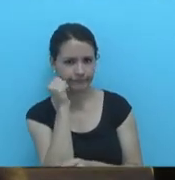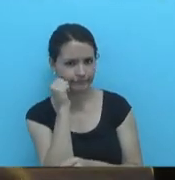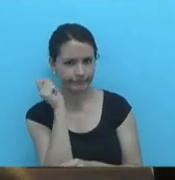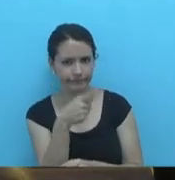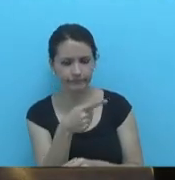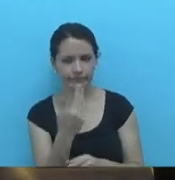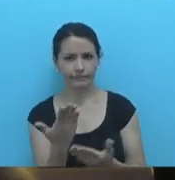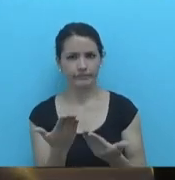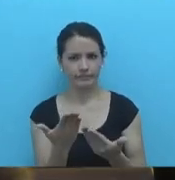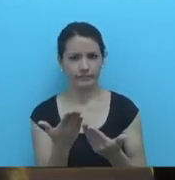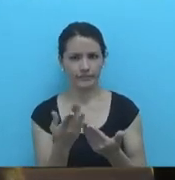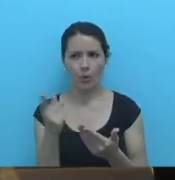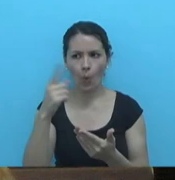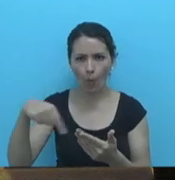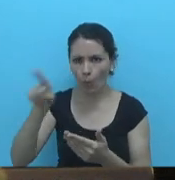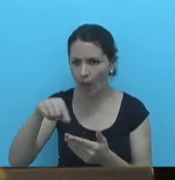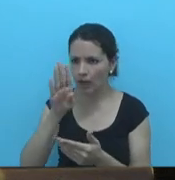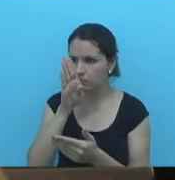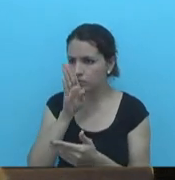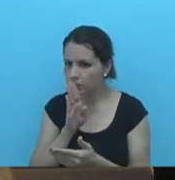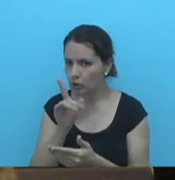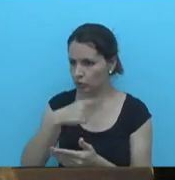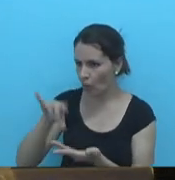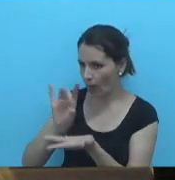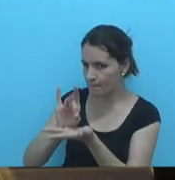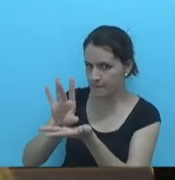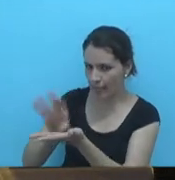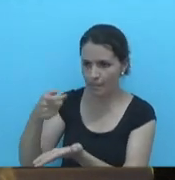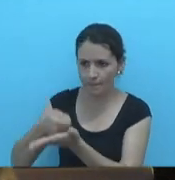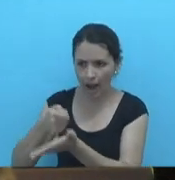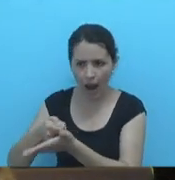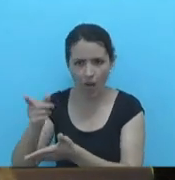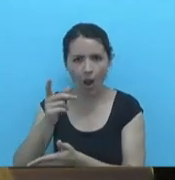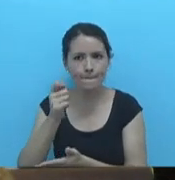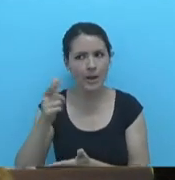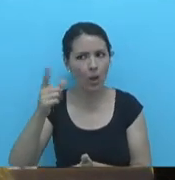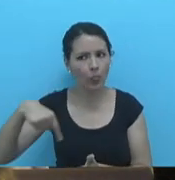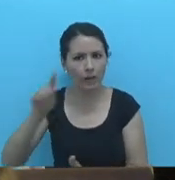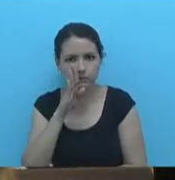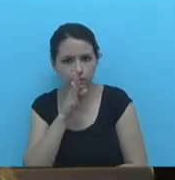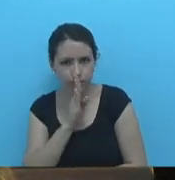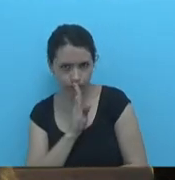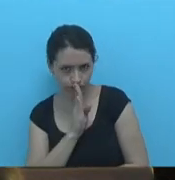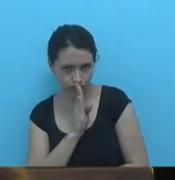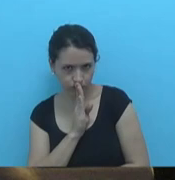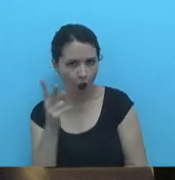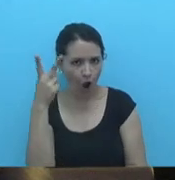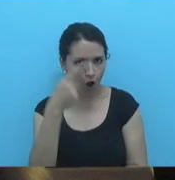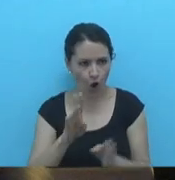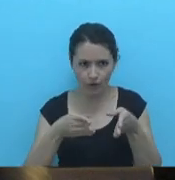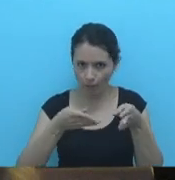diciendo, no hagan lío, los despedimos, le pagamos la indemnización, pero no hagan ningún tipo de piquete. Esto